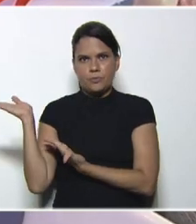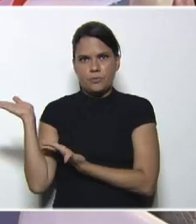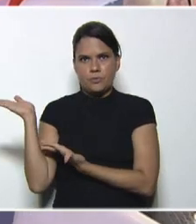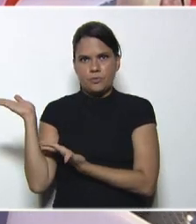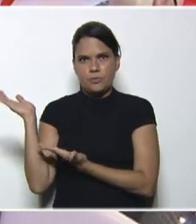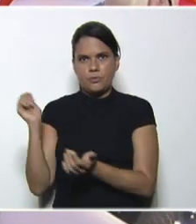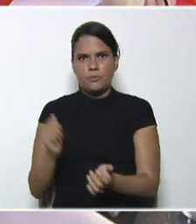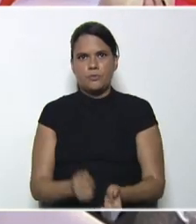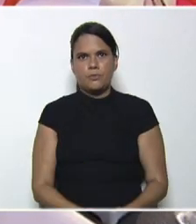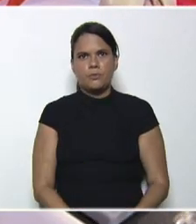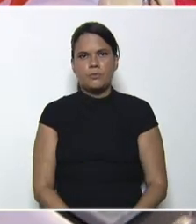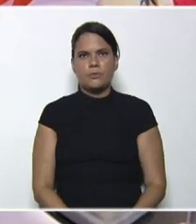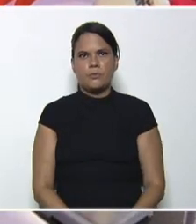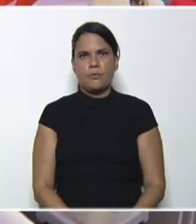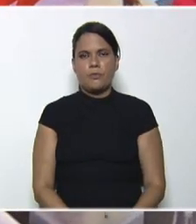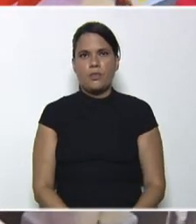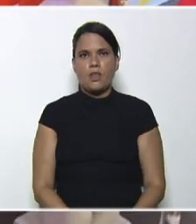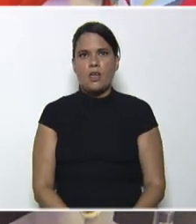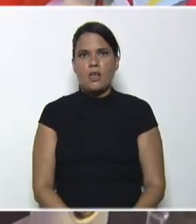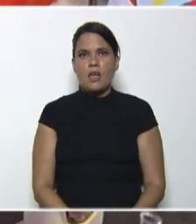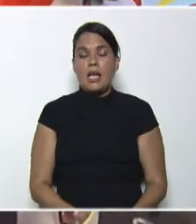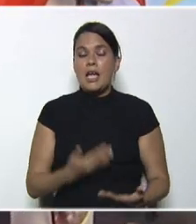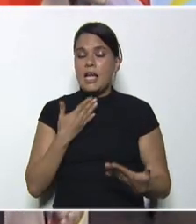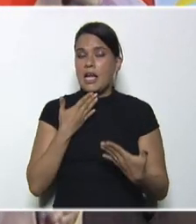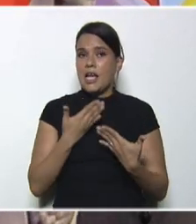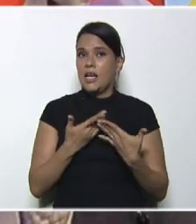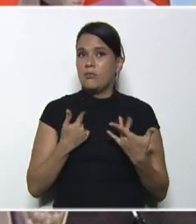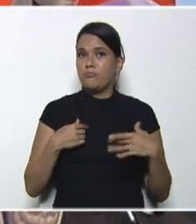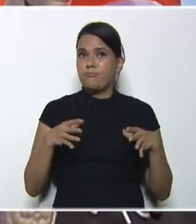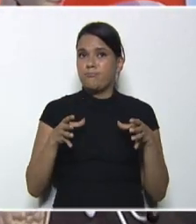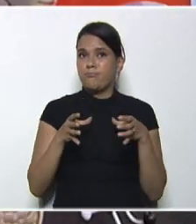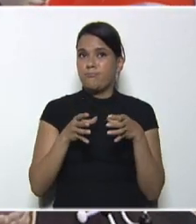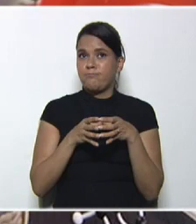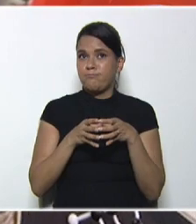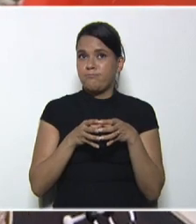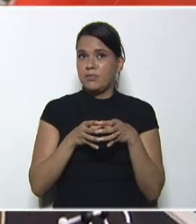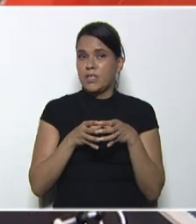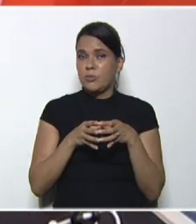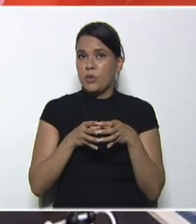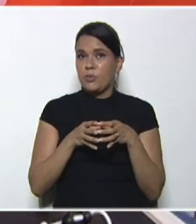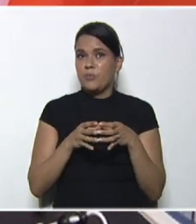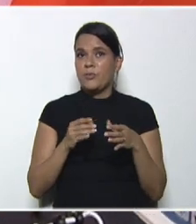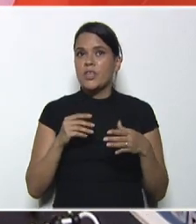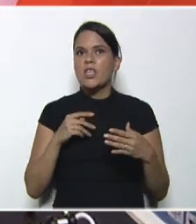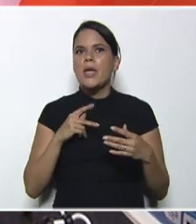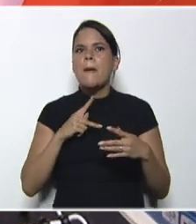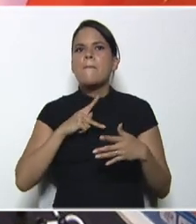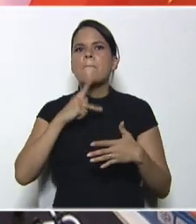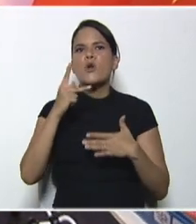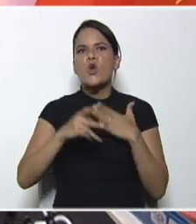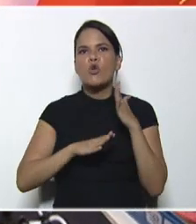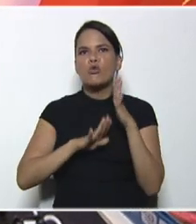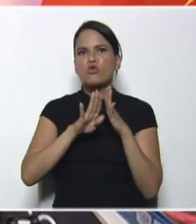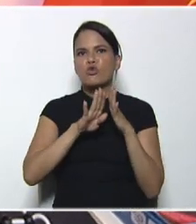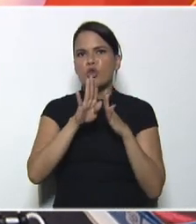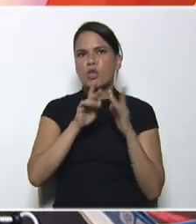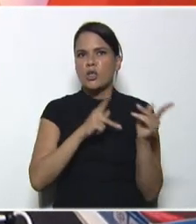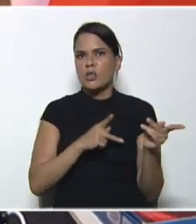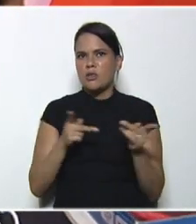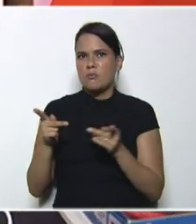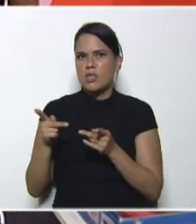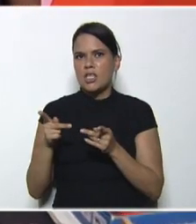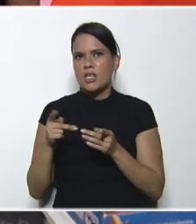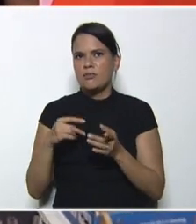inmediato en nuestra pantalla, gracias al equipo de producción que los invita a ingresar al enlace